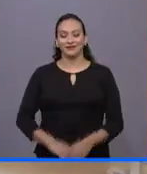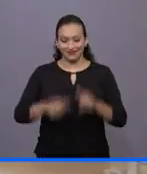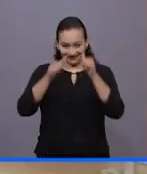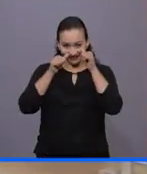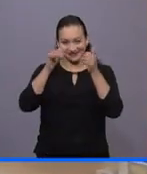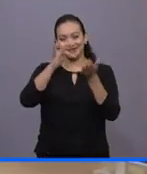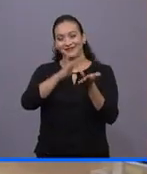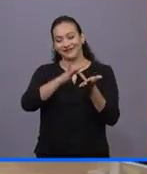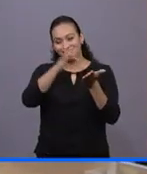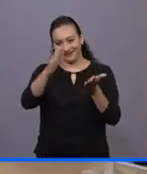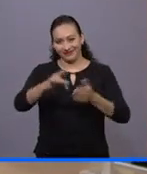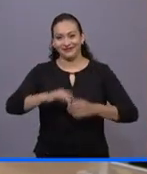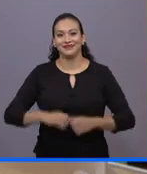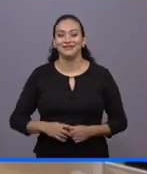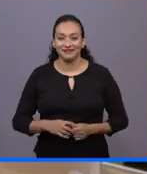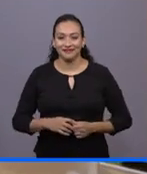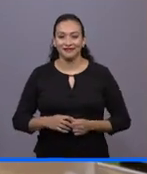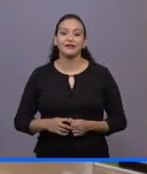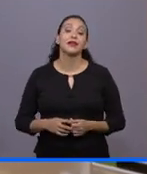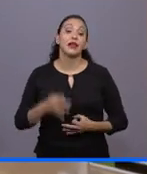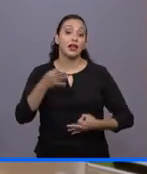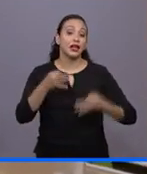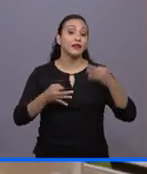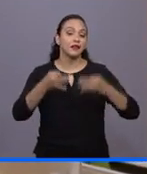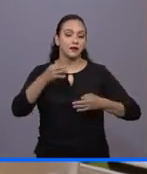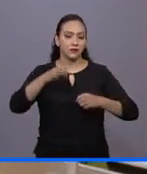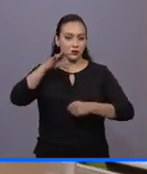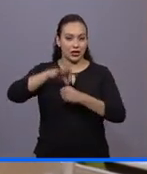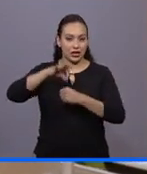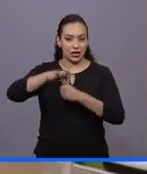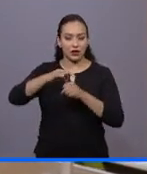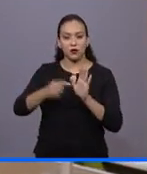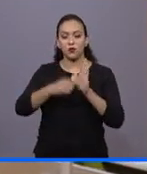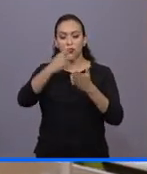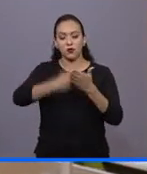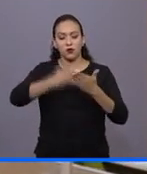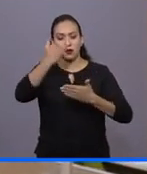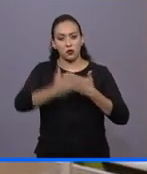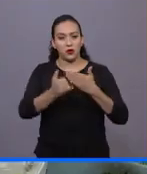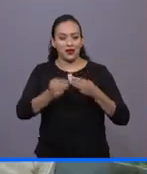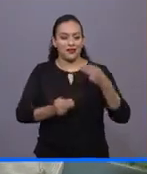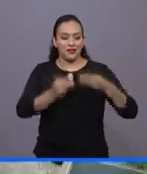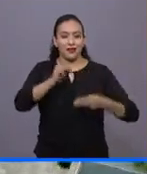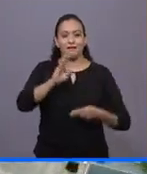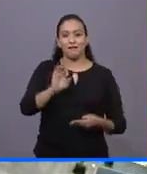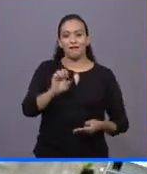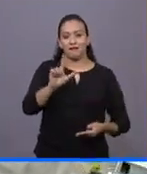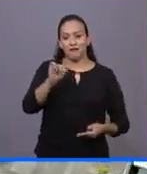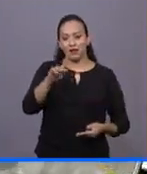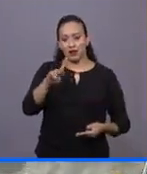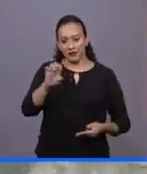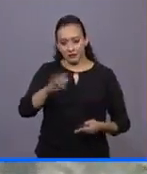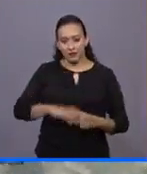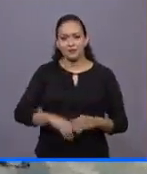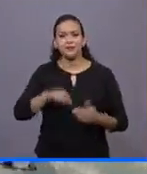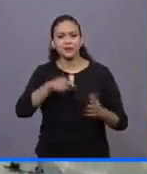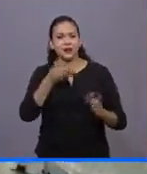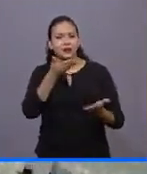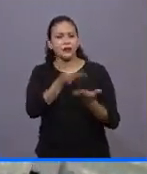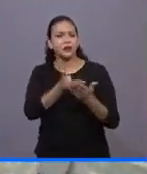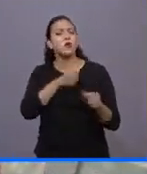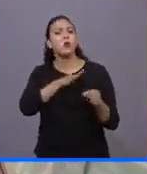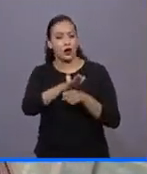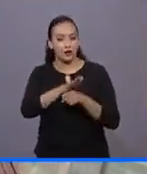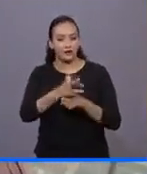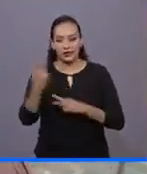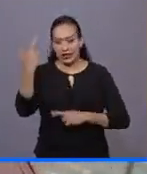Agradecemos que continúe con nosotros. El Tribunal Electoral dio a conocer el proyecto del magistrado Felipe de la Mata Pizaña, con el que propone